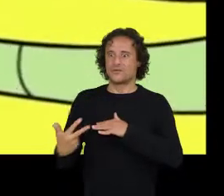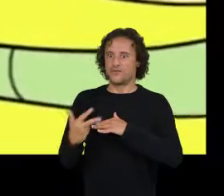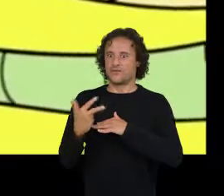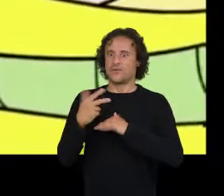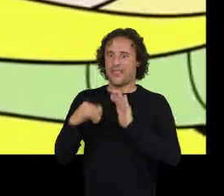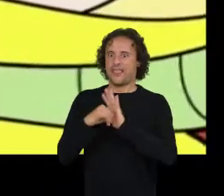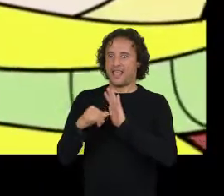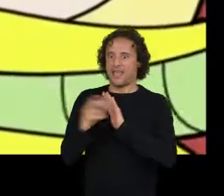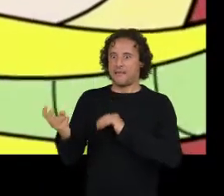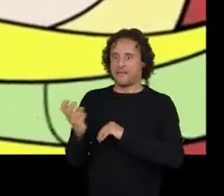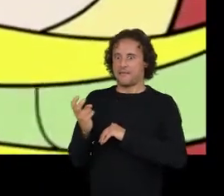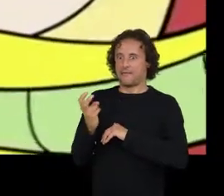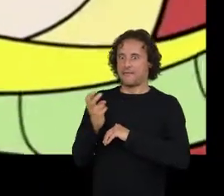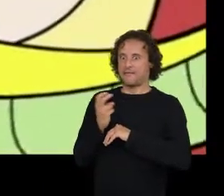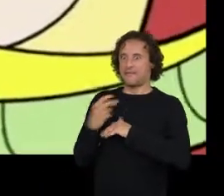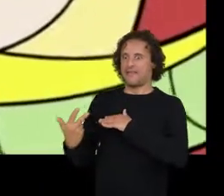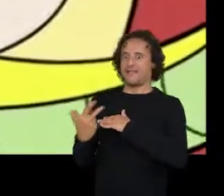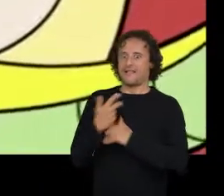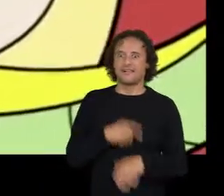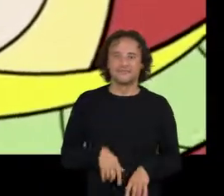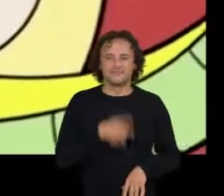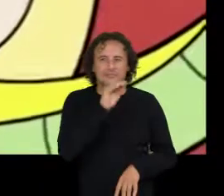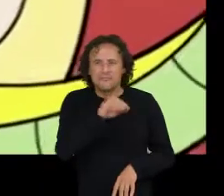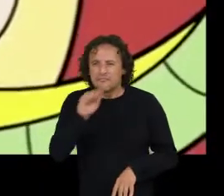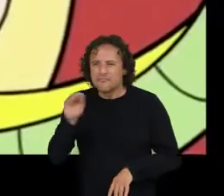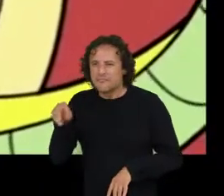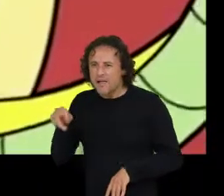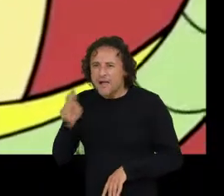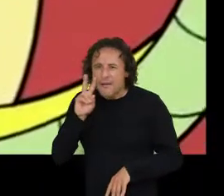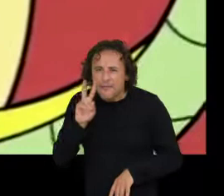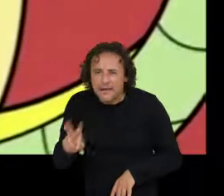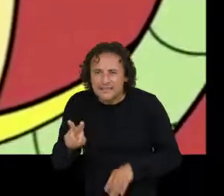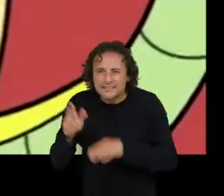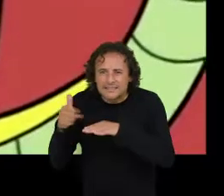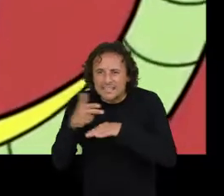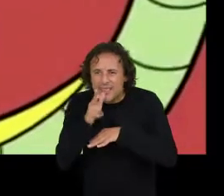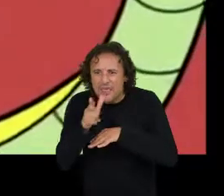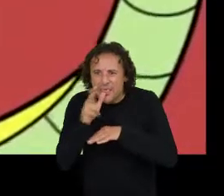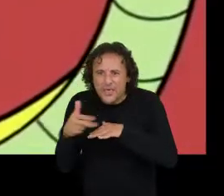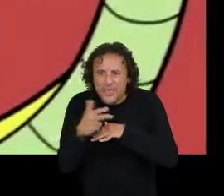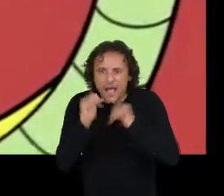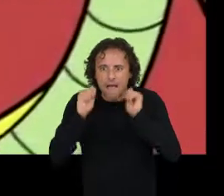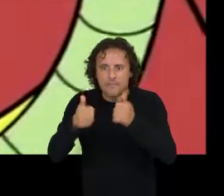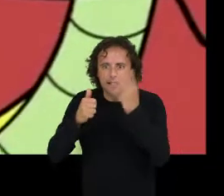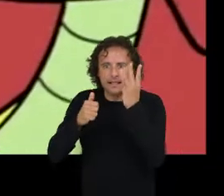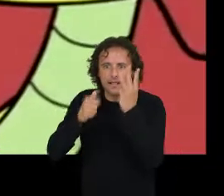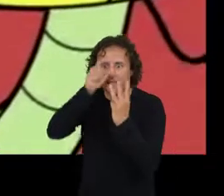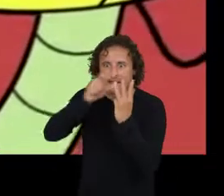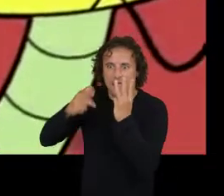por nós. E vedes como a serpe amarela se nos enrosca?